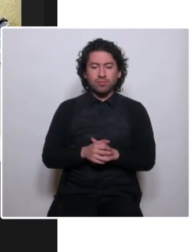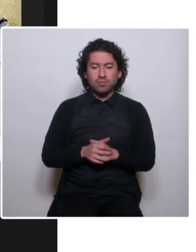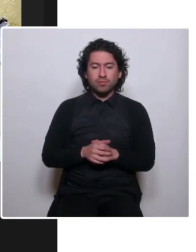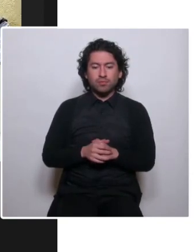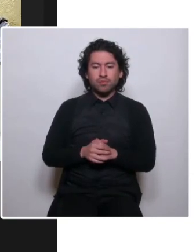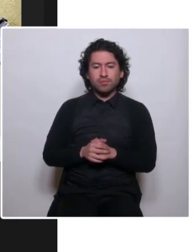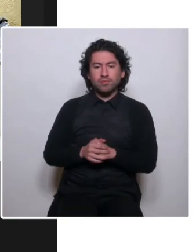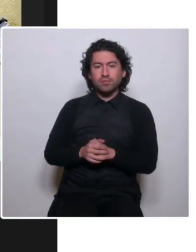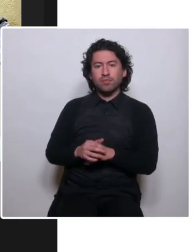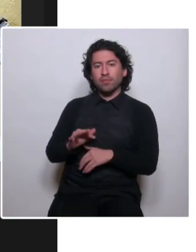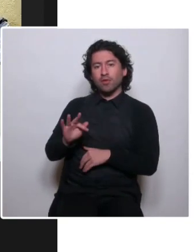Señor Fuad Chaín.